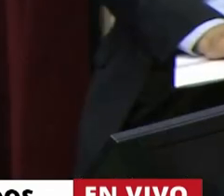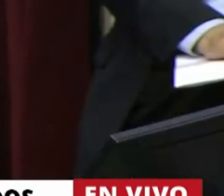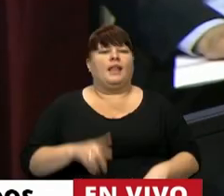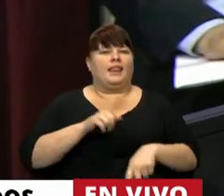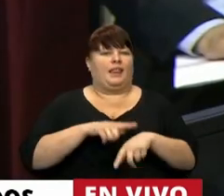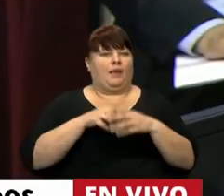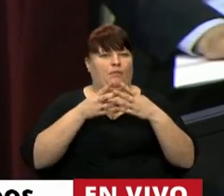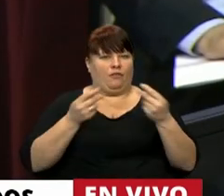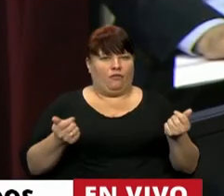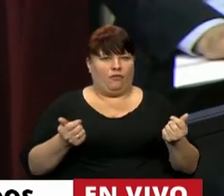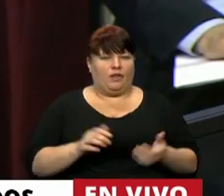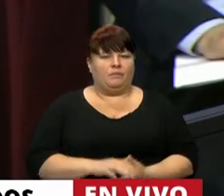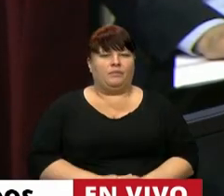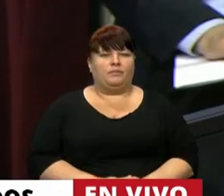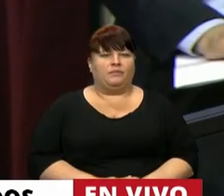Tiempo.